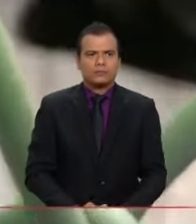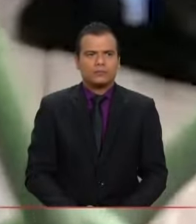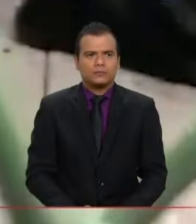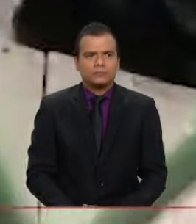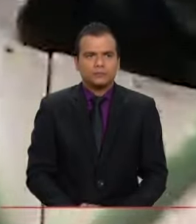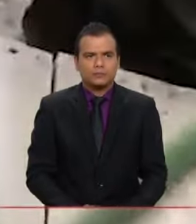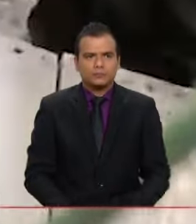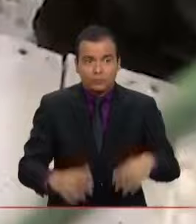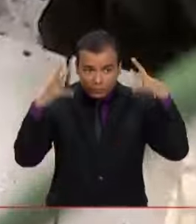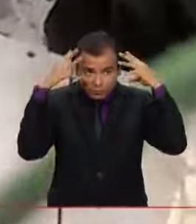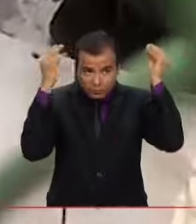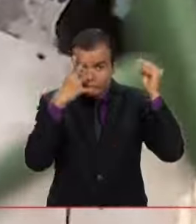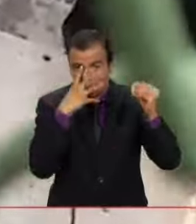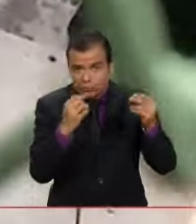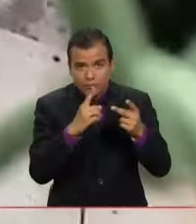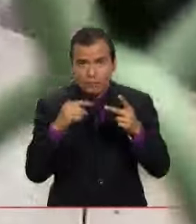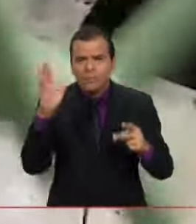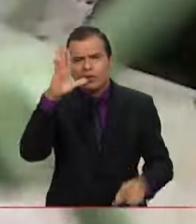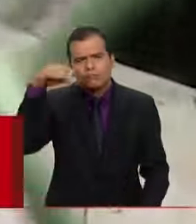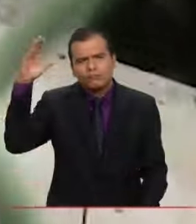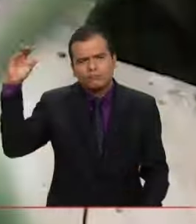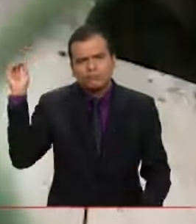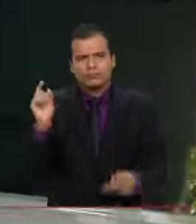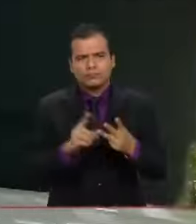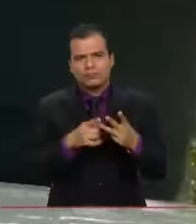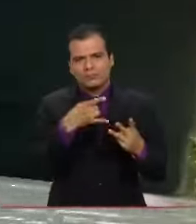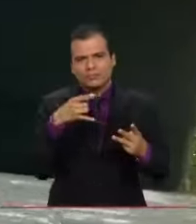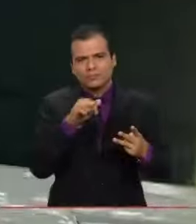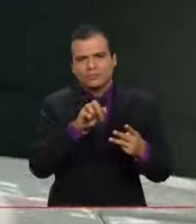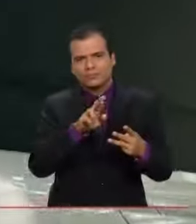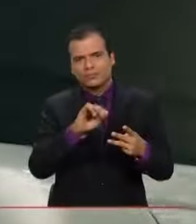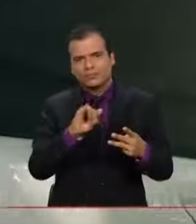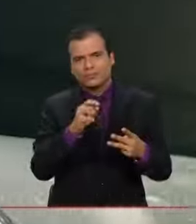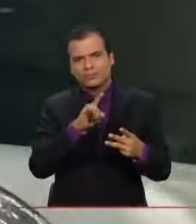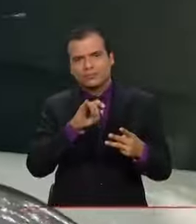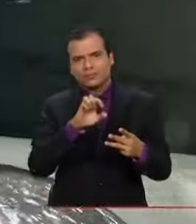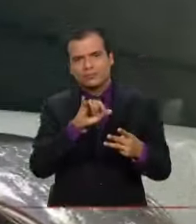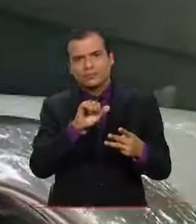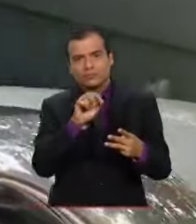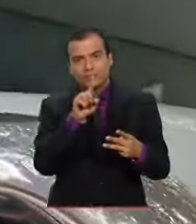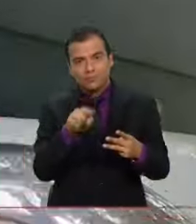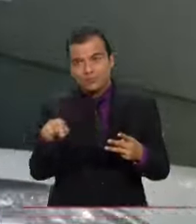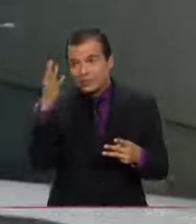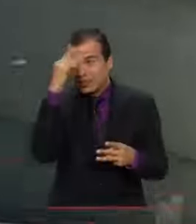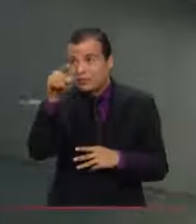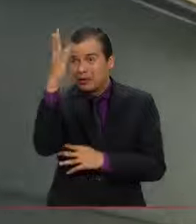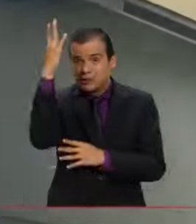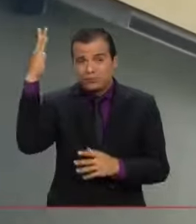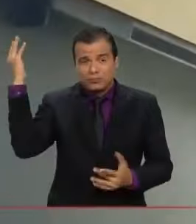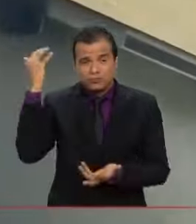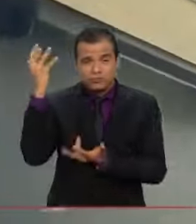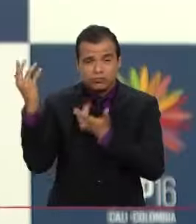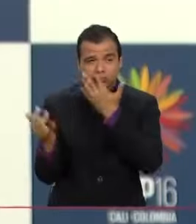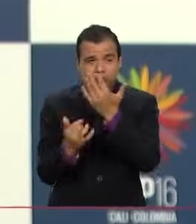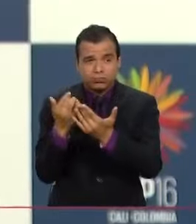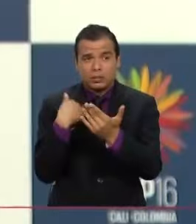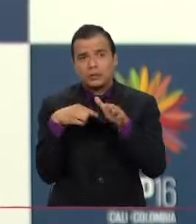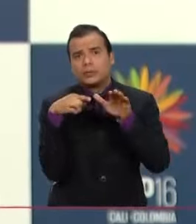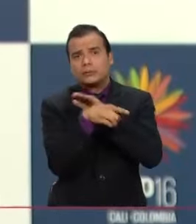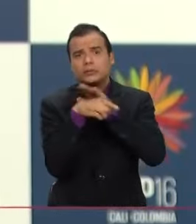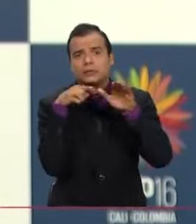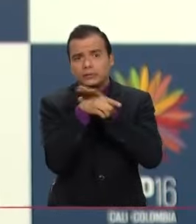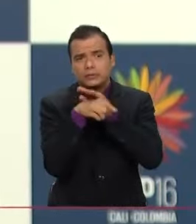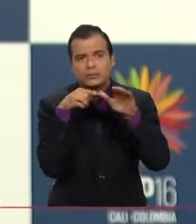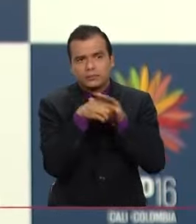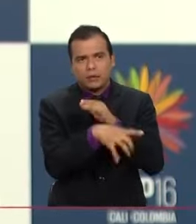Especies como zorros, aves, zarigüeyas se estarían desplazando a raíz de los incendios en su hábitat natural, los cerros de Cali. Los mamíferos